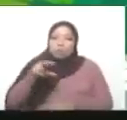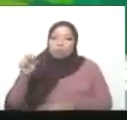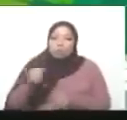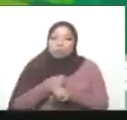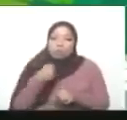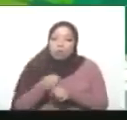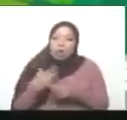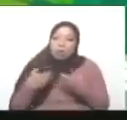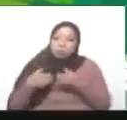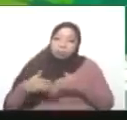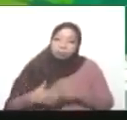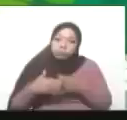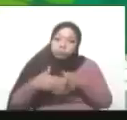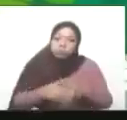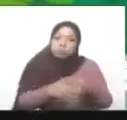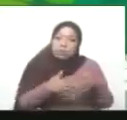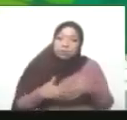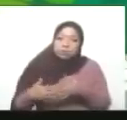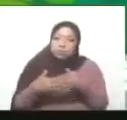buque de guerra